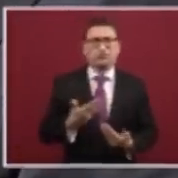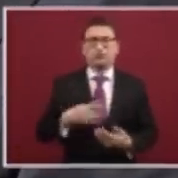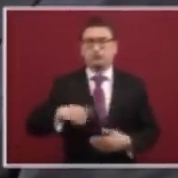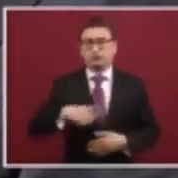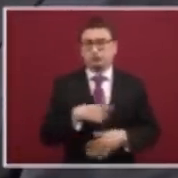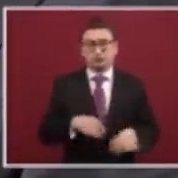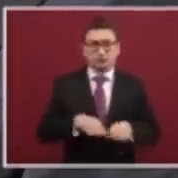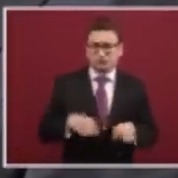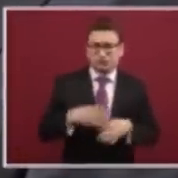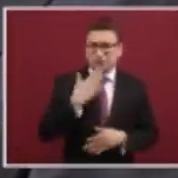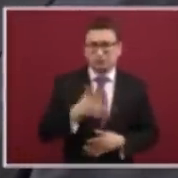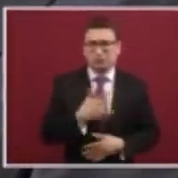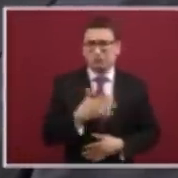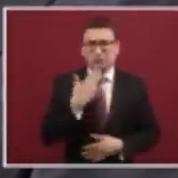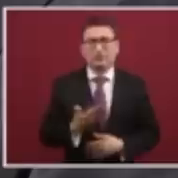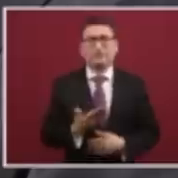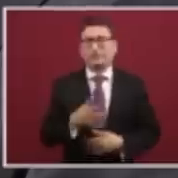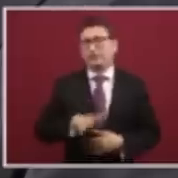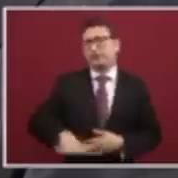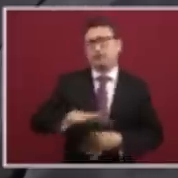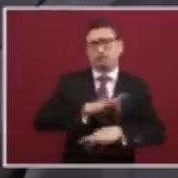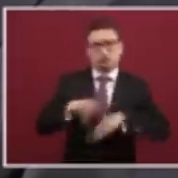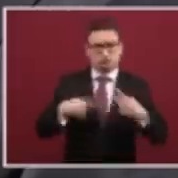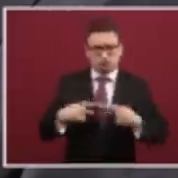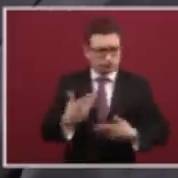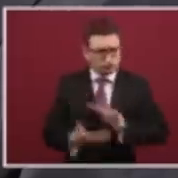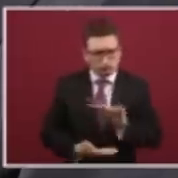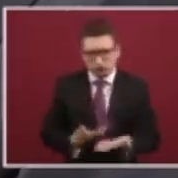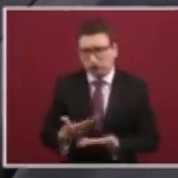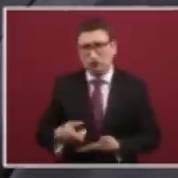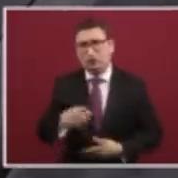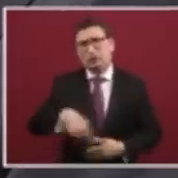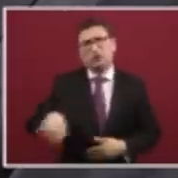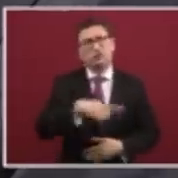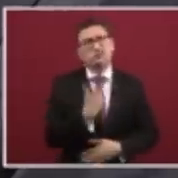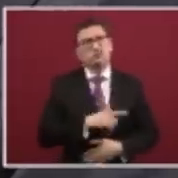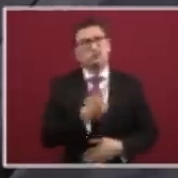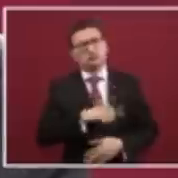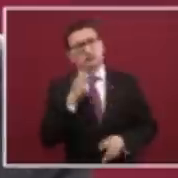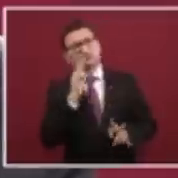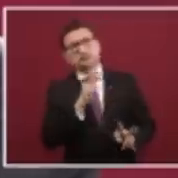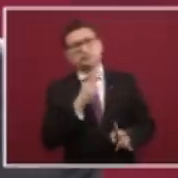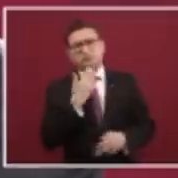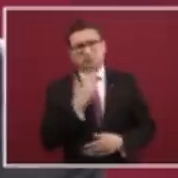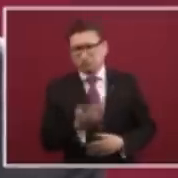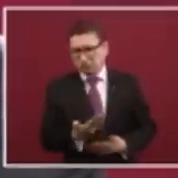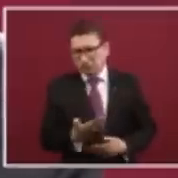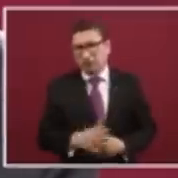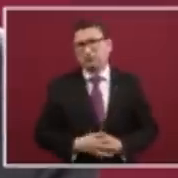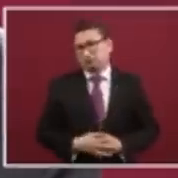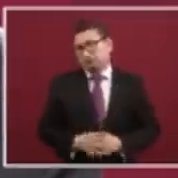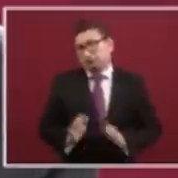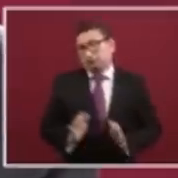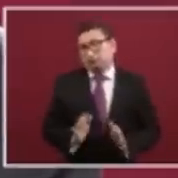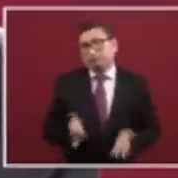sirviéndole al pueblo o no les estamos sirviendo bien, ¿sí?